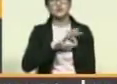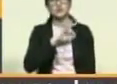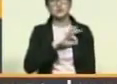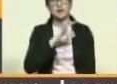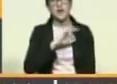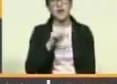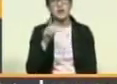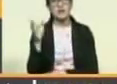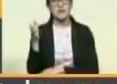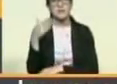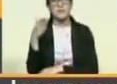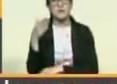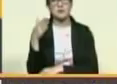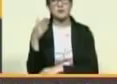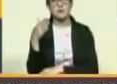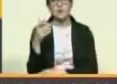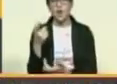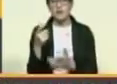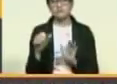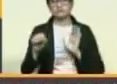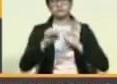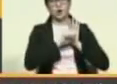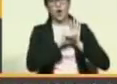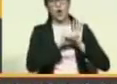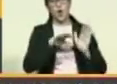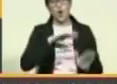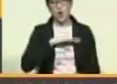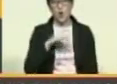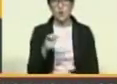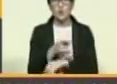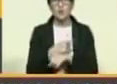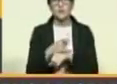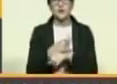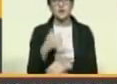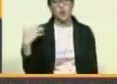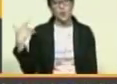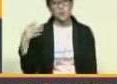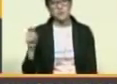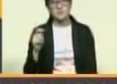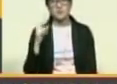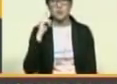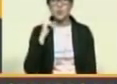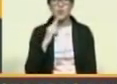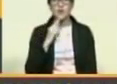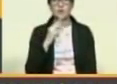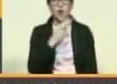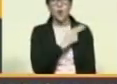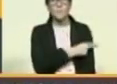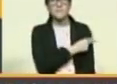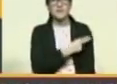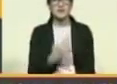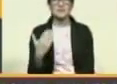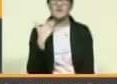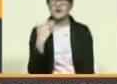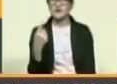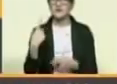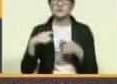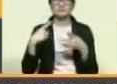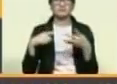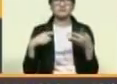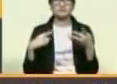banderas de su gobierno. Y en el Estado Bolívar, en los últimos meses, los hospitales han presentado fallas de insumos